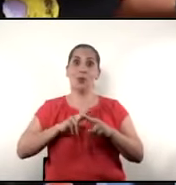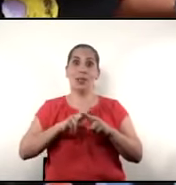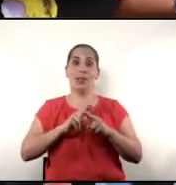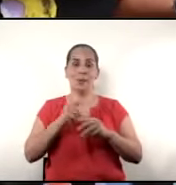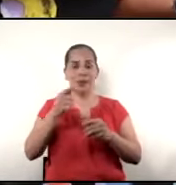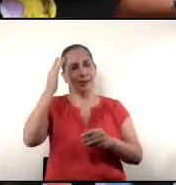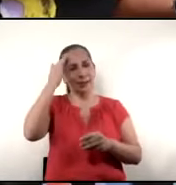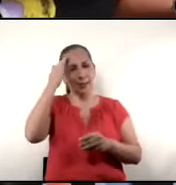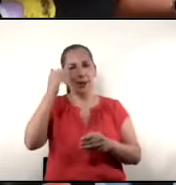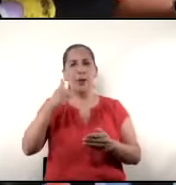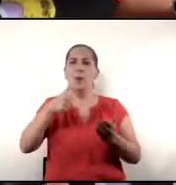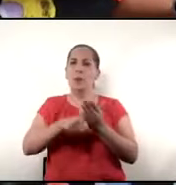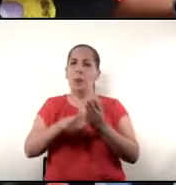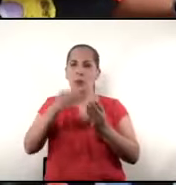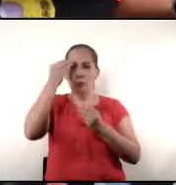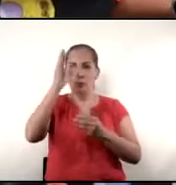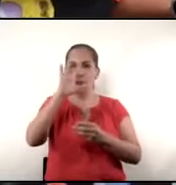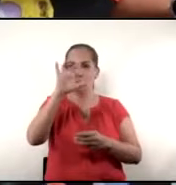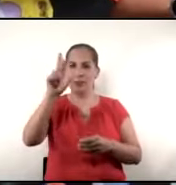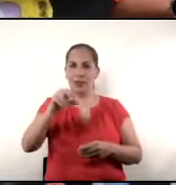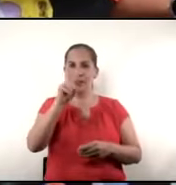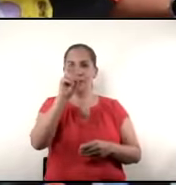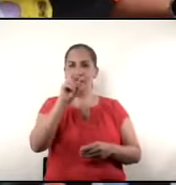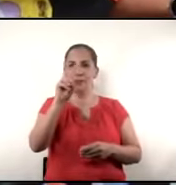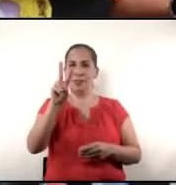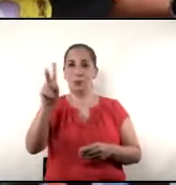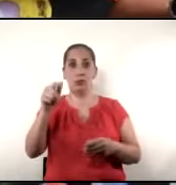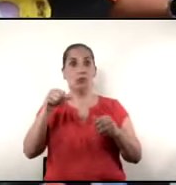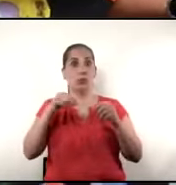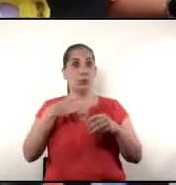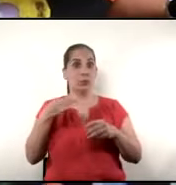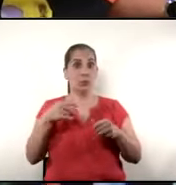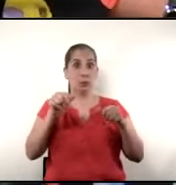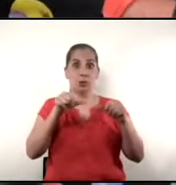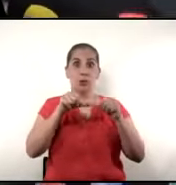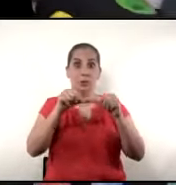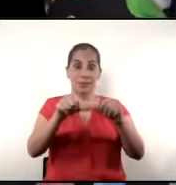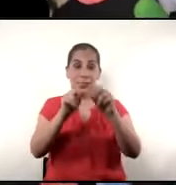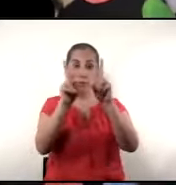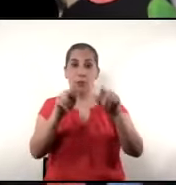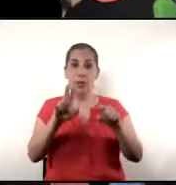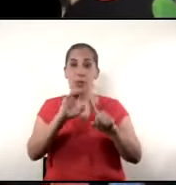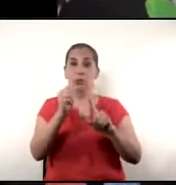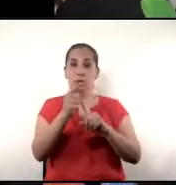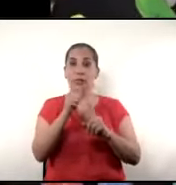informado. Voto Costa Rica 2022. Y les invitamos desde ya para que se mantengan al tanto en nuestras redes sociales